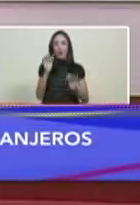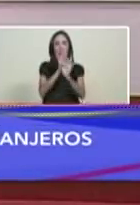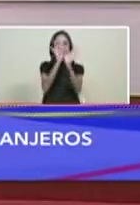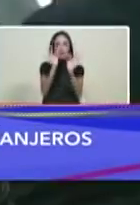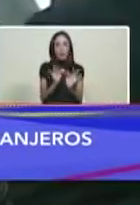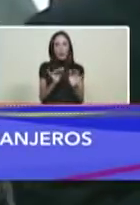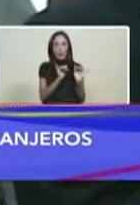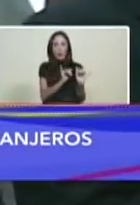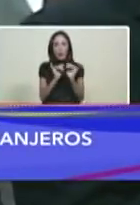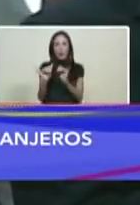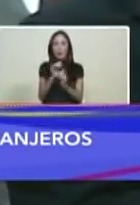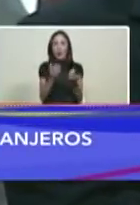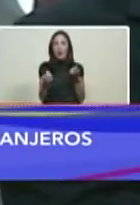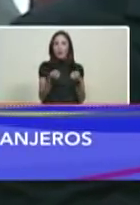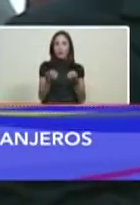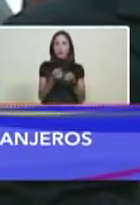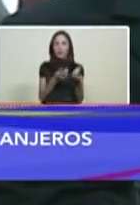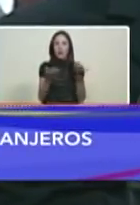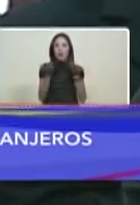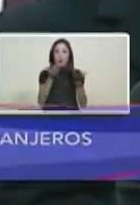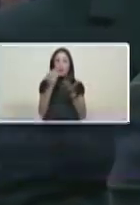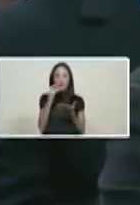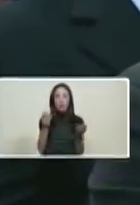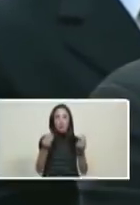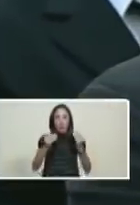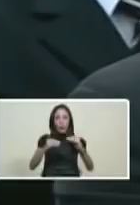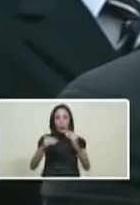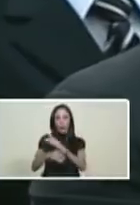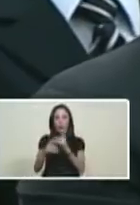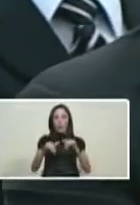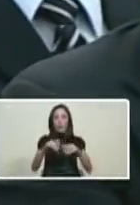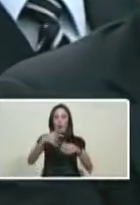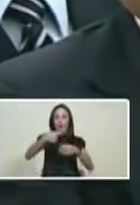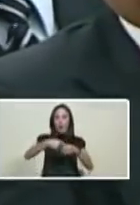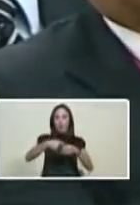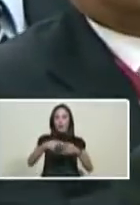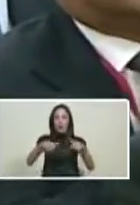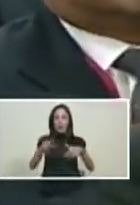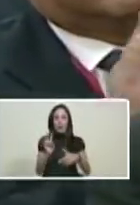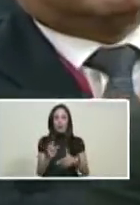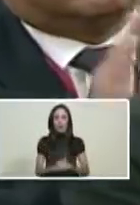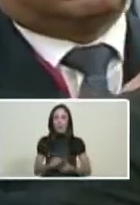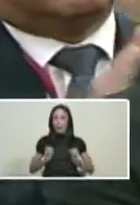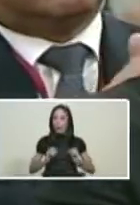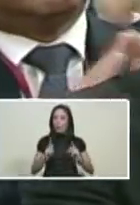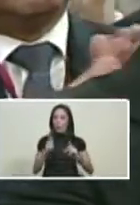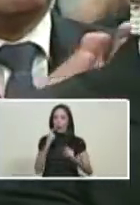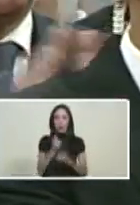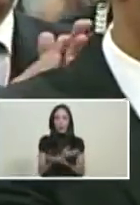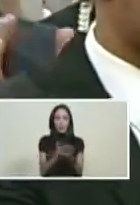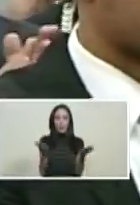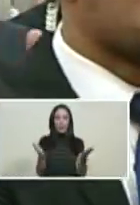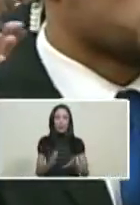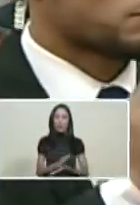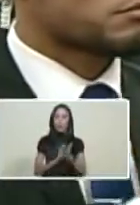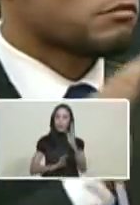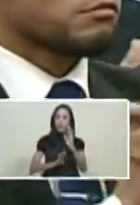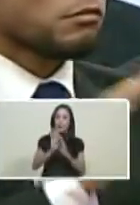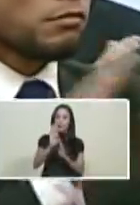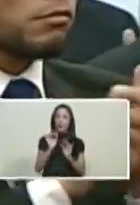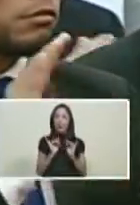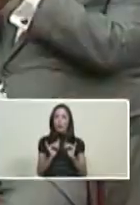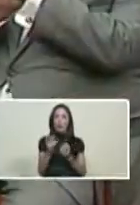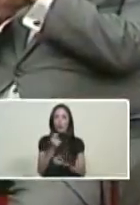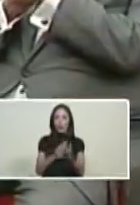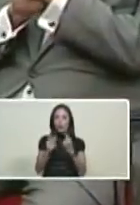de acuerdos de servicios conjuntos para el gas en Venezuela tenemos todas las oportunidades de crecimiento en la